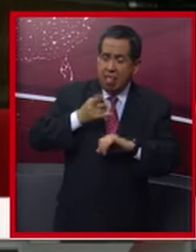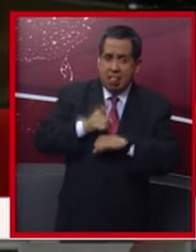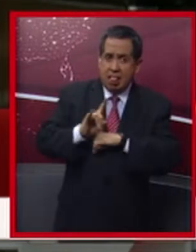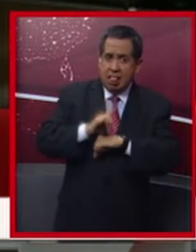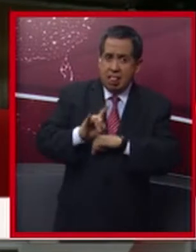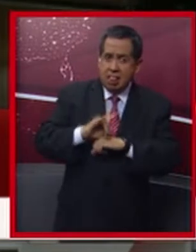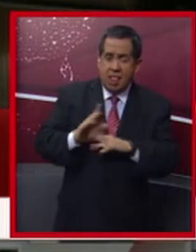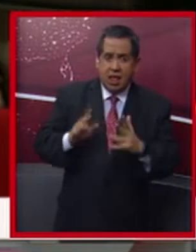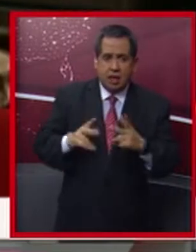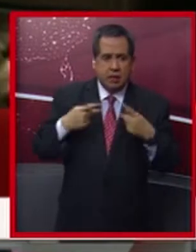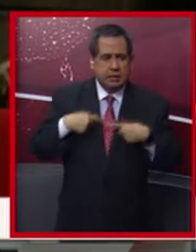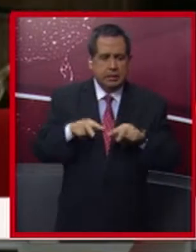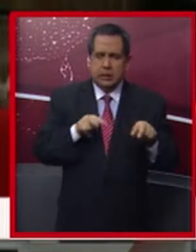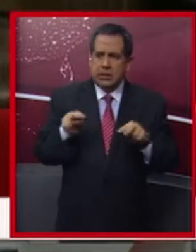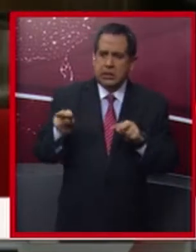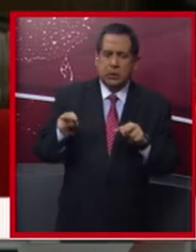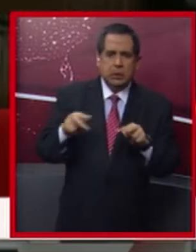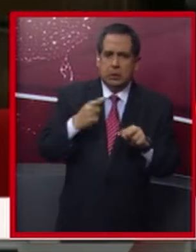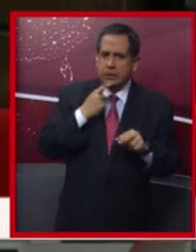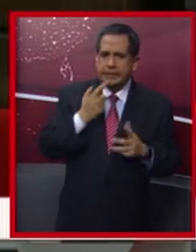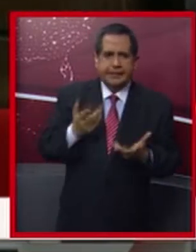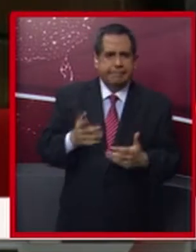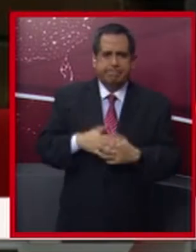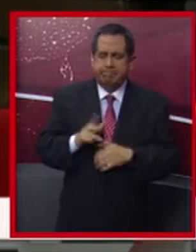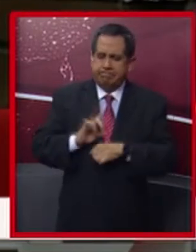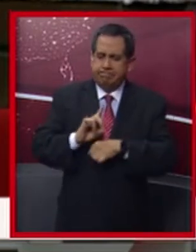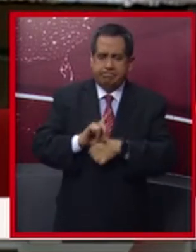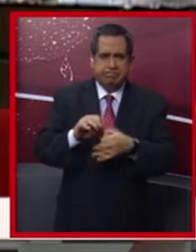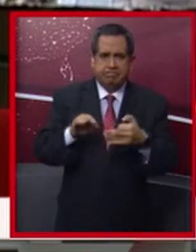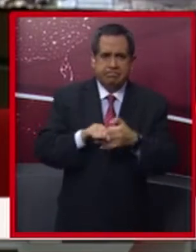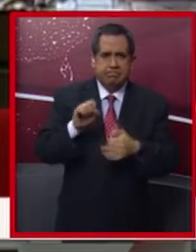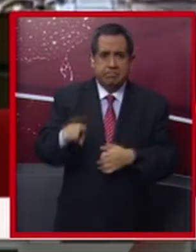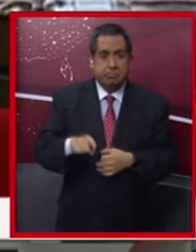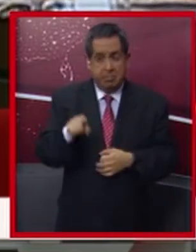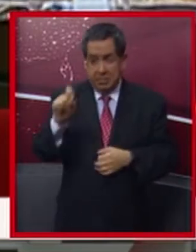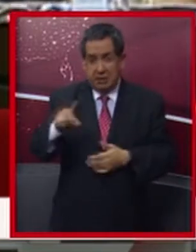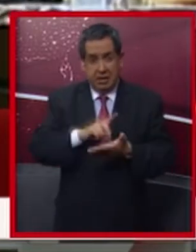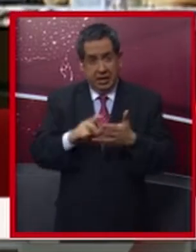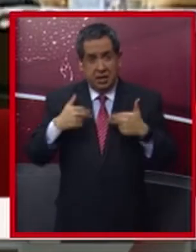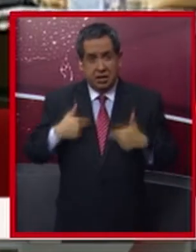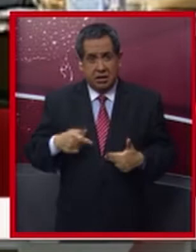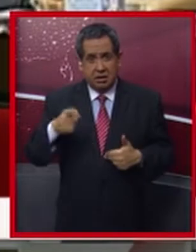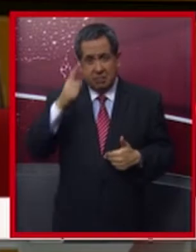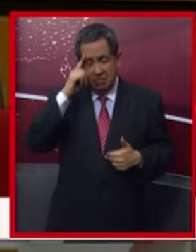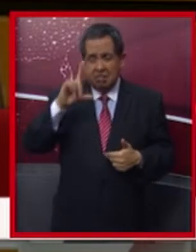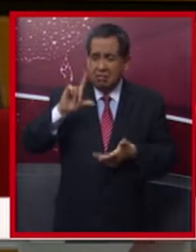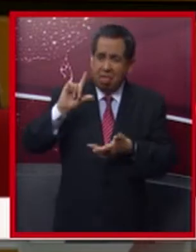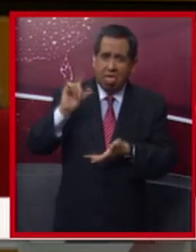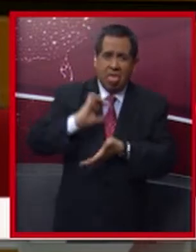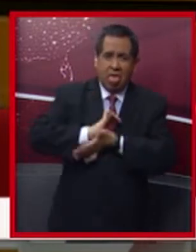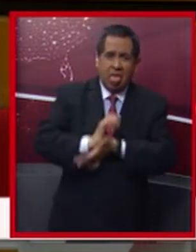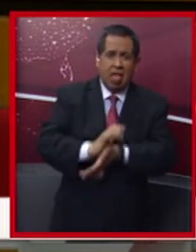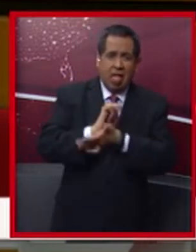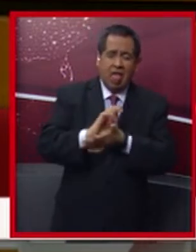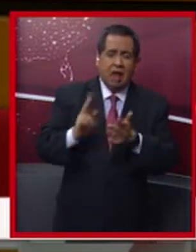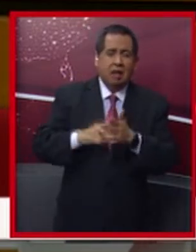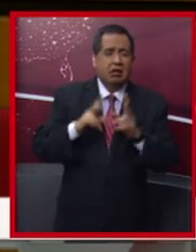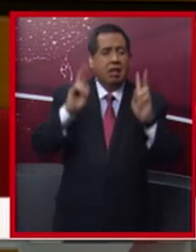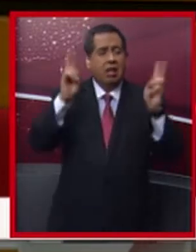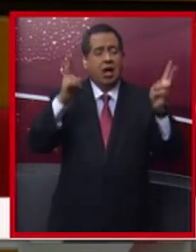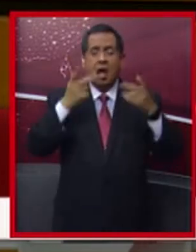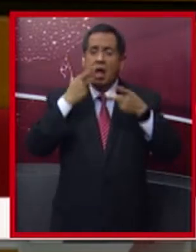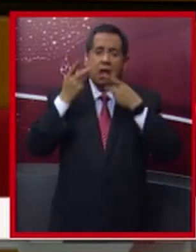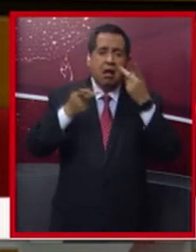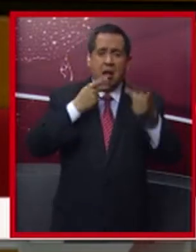la ciudadanía advierte y padece de manera cotidiana, pues considera que los derechos humanos son frecuentemente considerados como meros